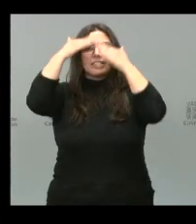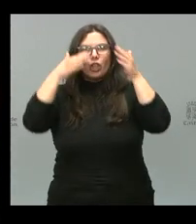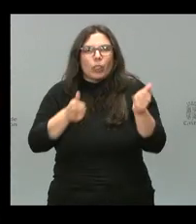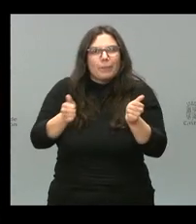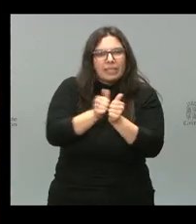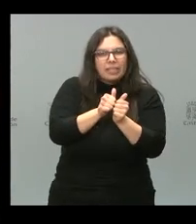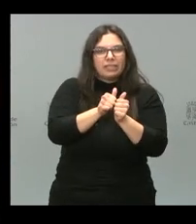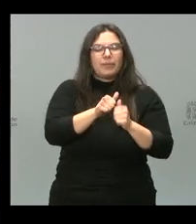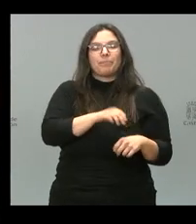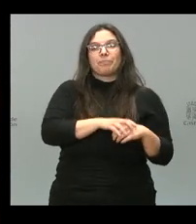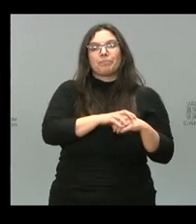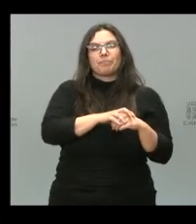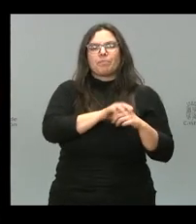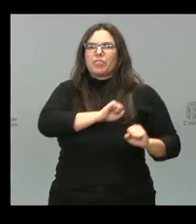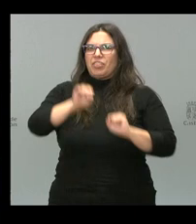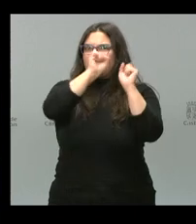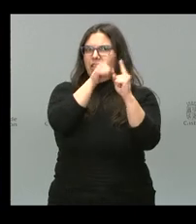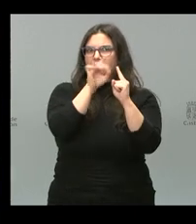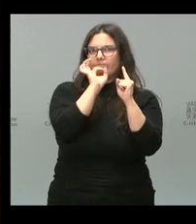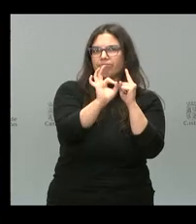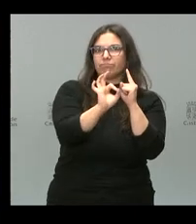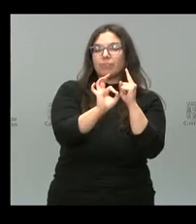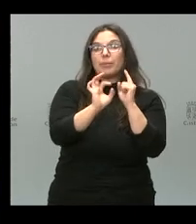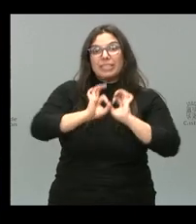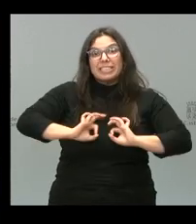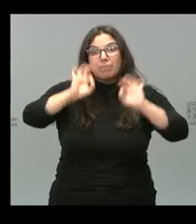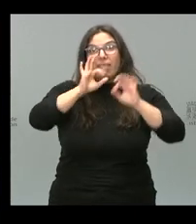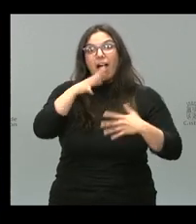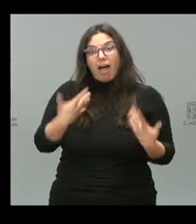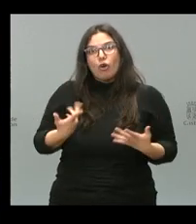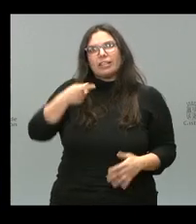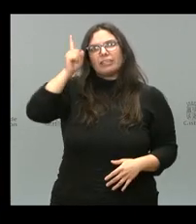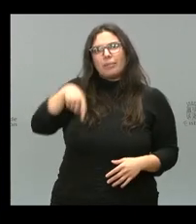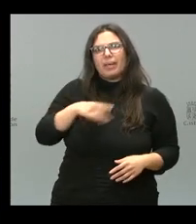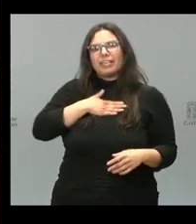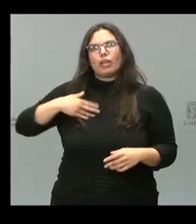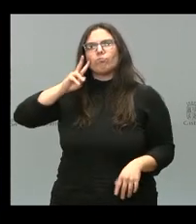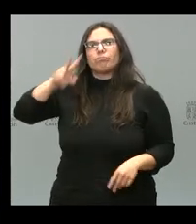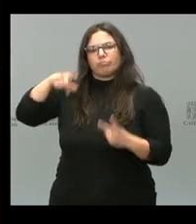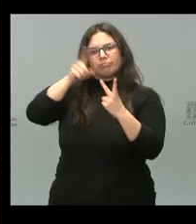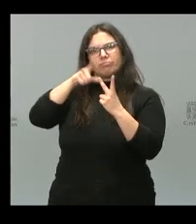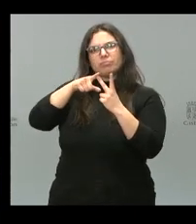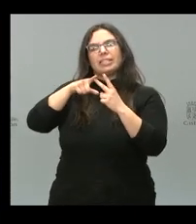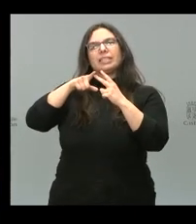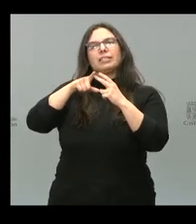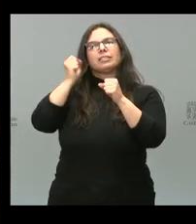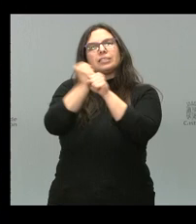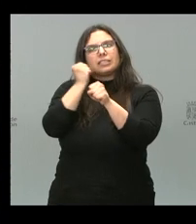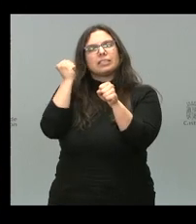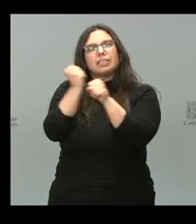pero me vais a permitir que especialmente ahora también haga un reconocimiento de la labor